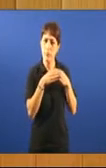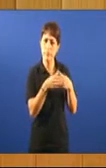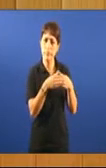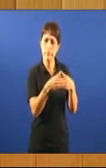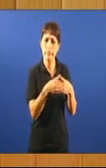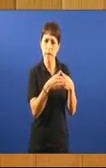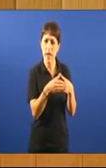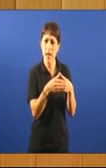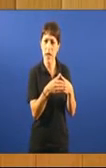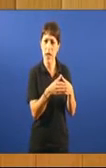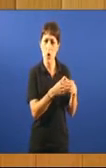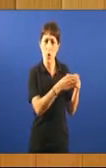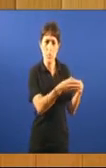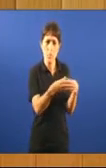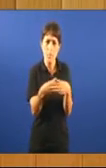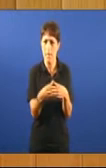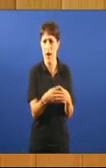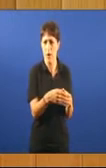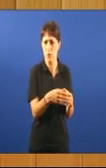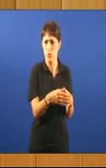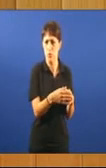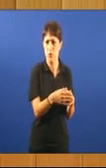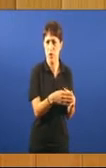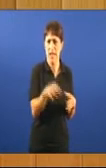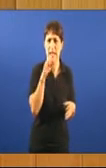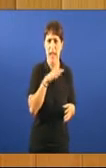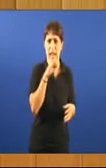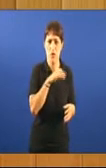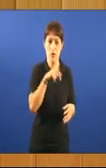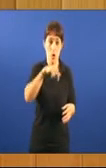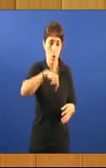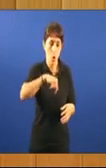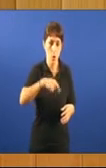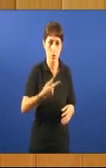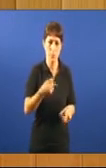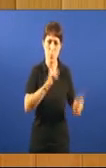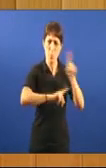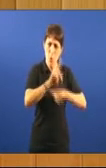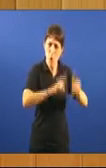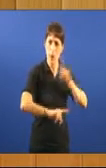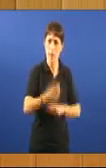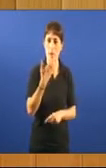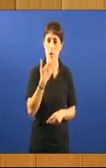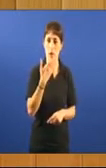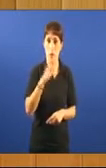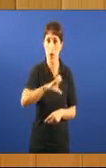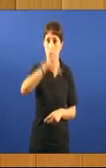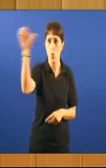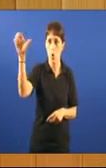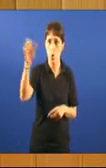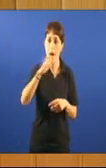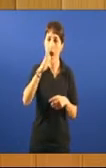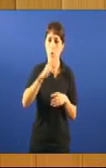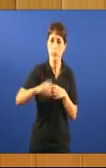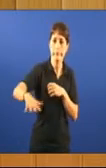galega teña máis dificultades hoxe para faenar nas augas comunitarias, nas augas da